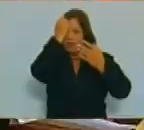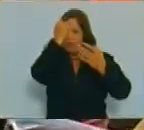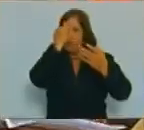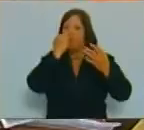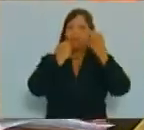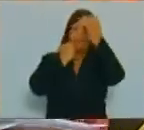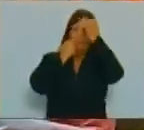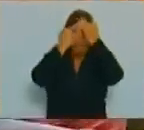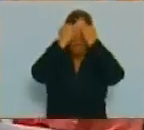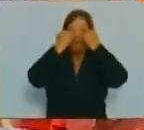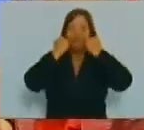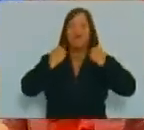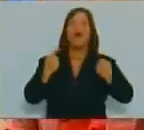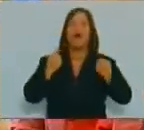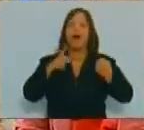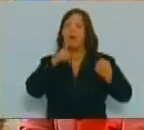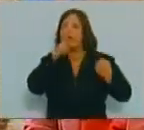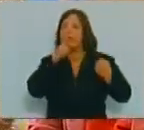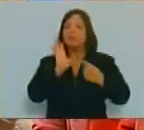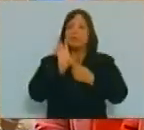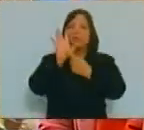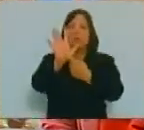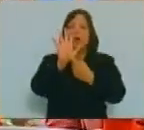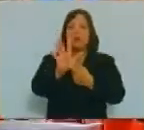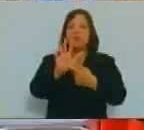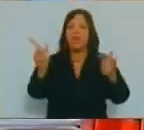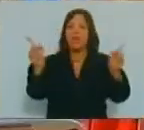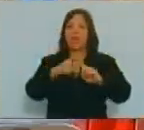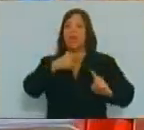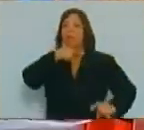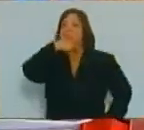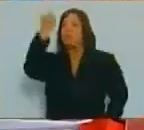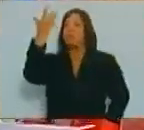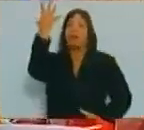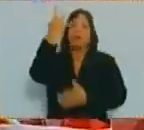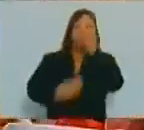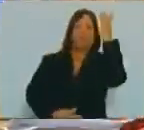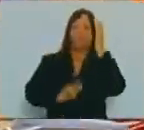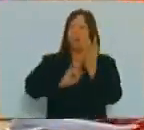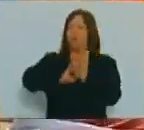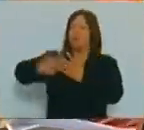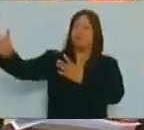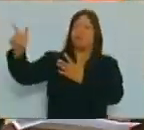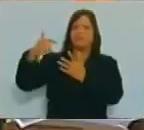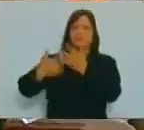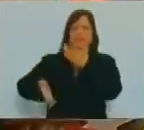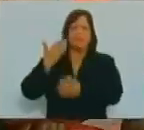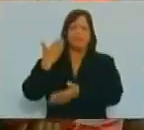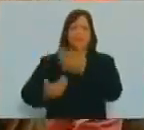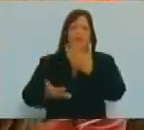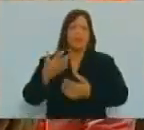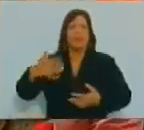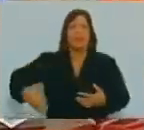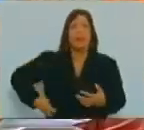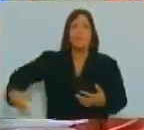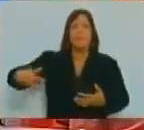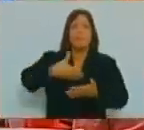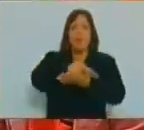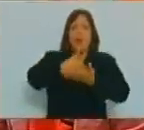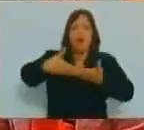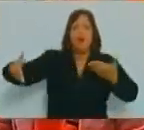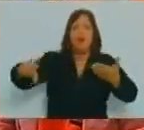última hora de una manera tan descarada y salir huyendo para ver si podría salvar los millones que le robó